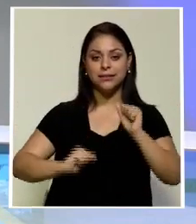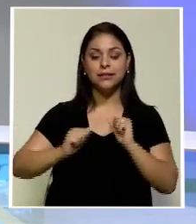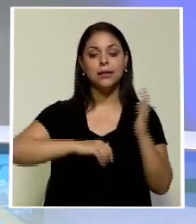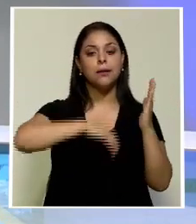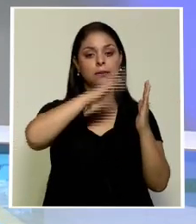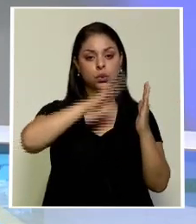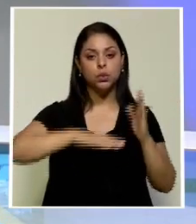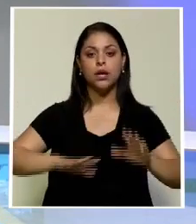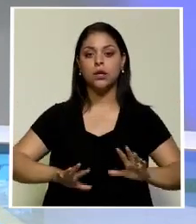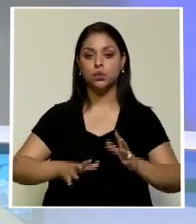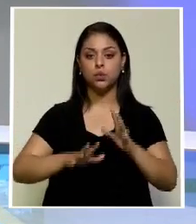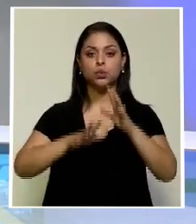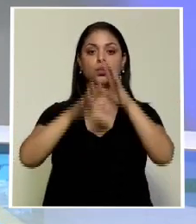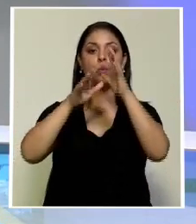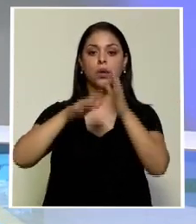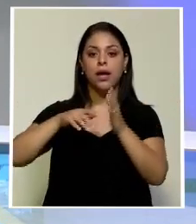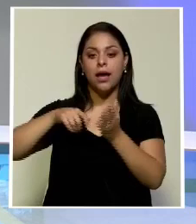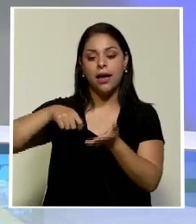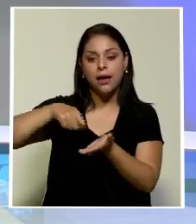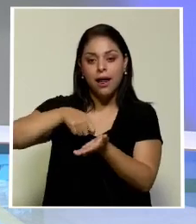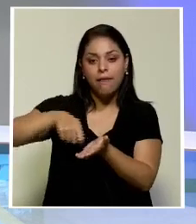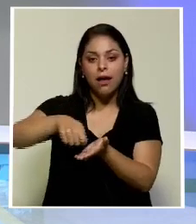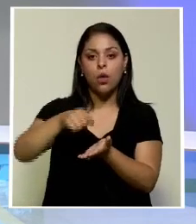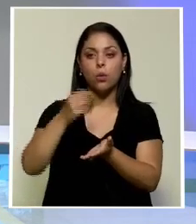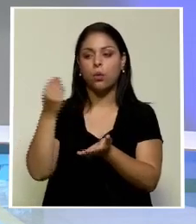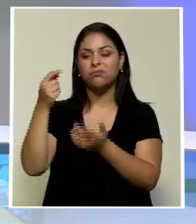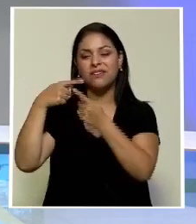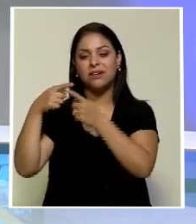escultura, cerámica, grabado o técnicas mixtas.